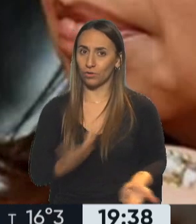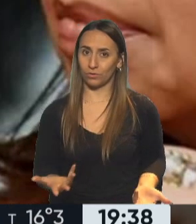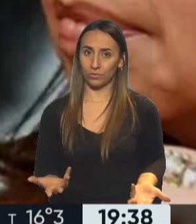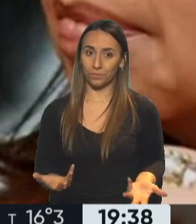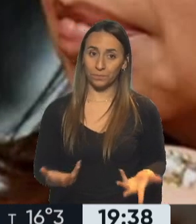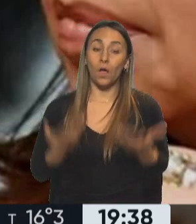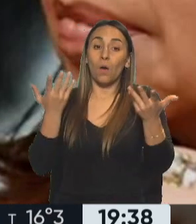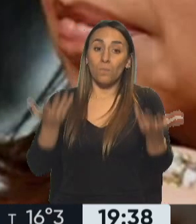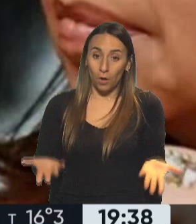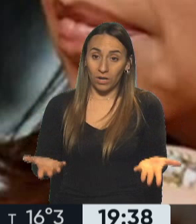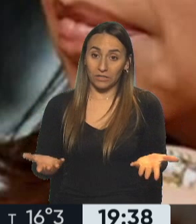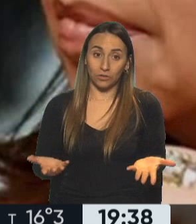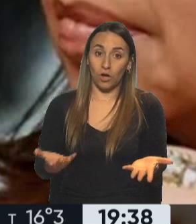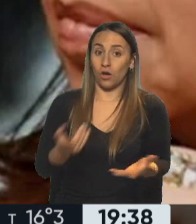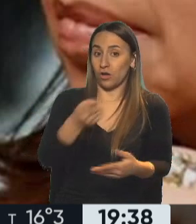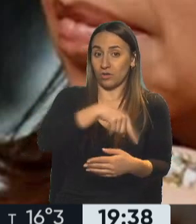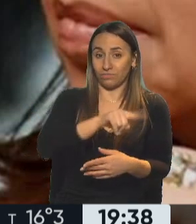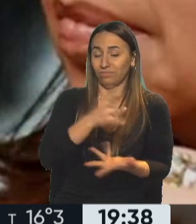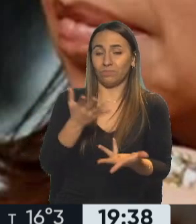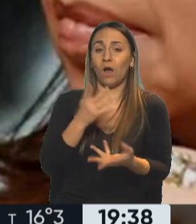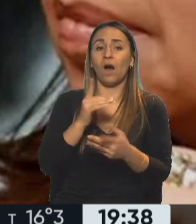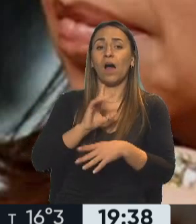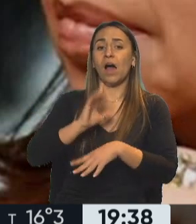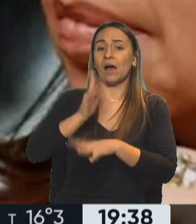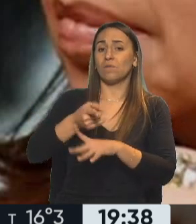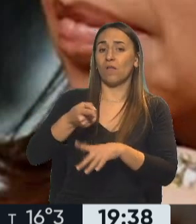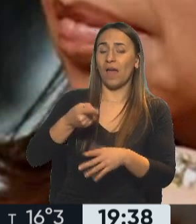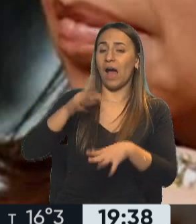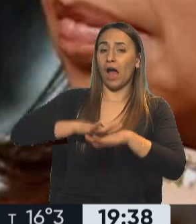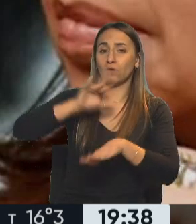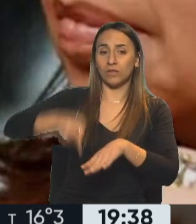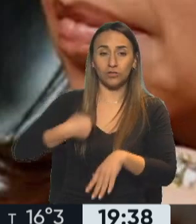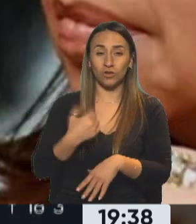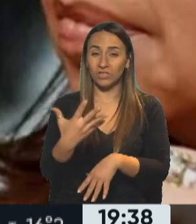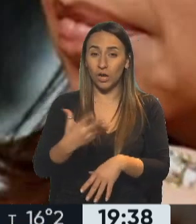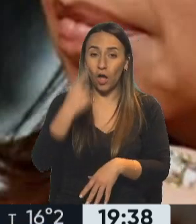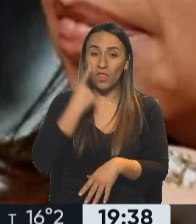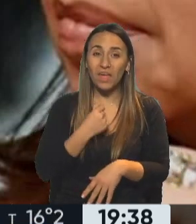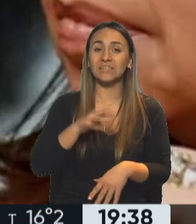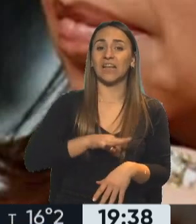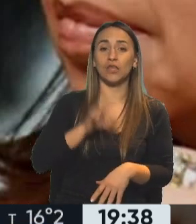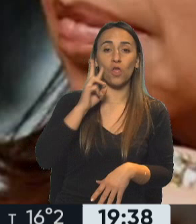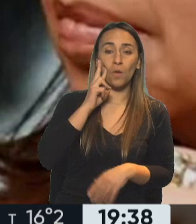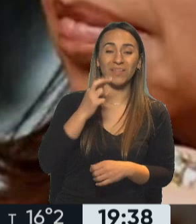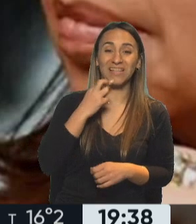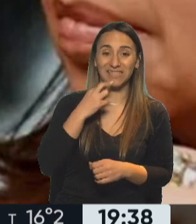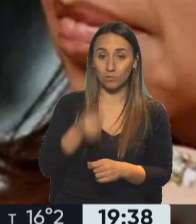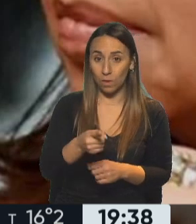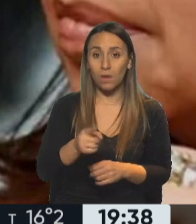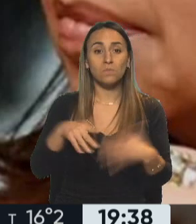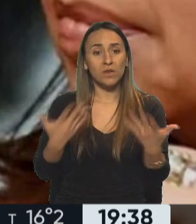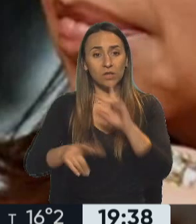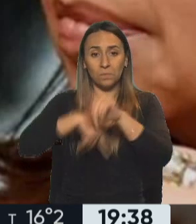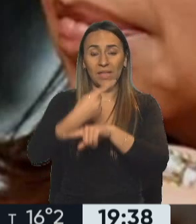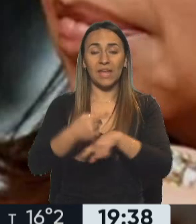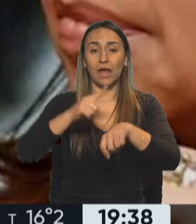que nunca figuraron en el acto de acusación del fiscal al que asistí durante 5 días en mayo del 19. Sí. Y entonces por ello, mañana a las